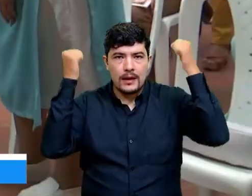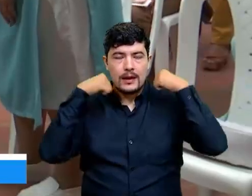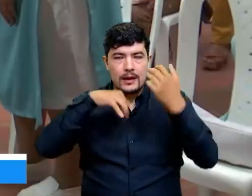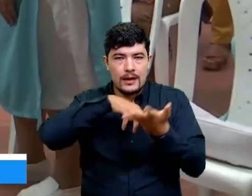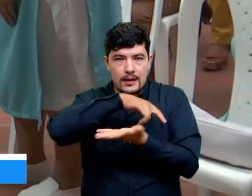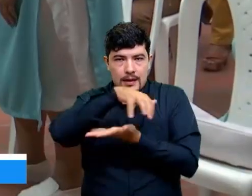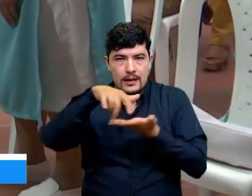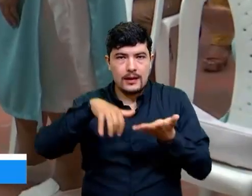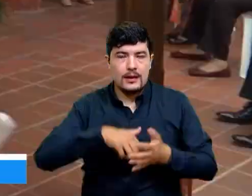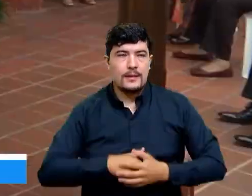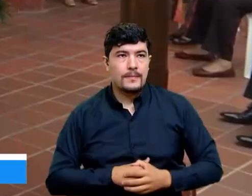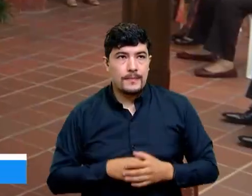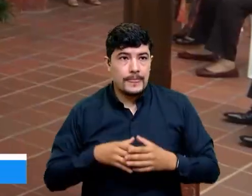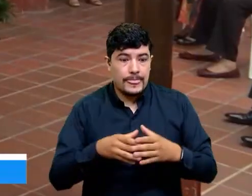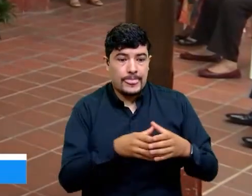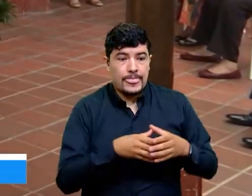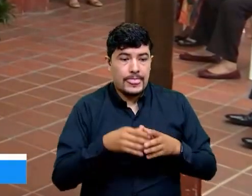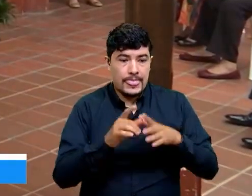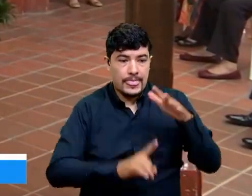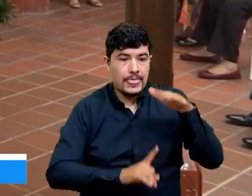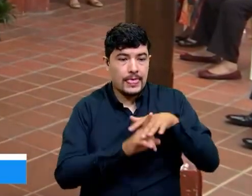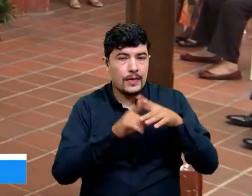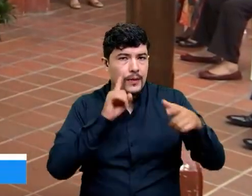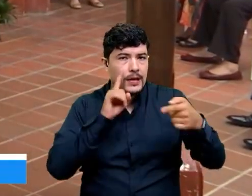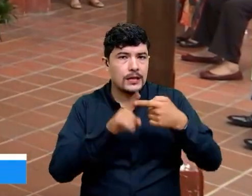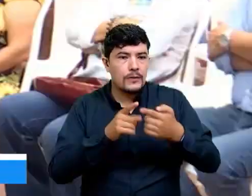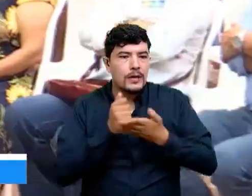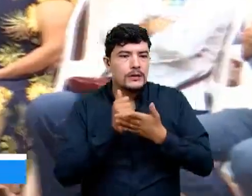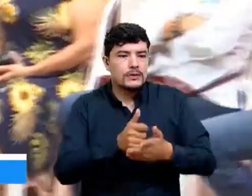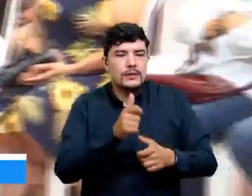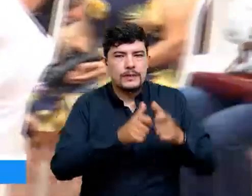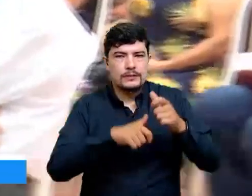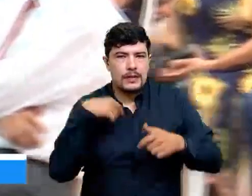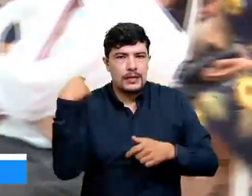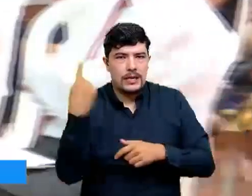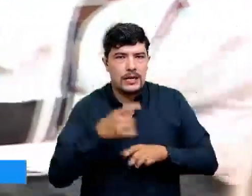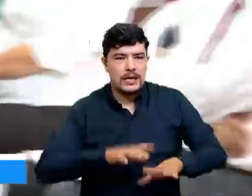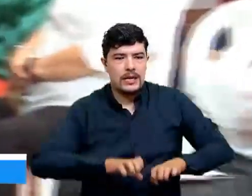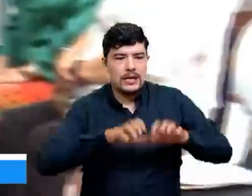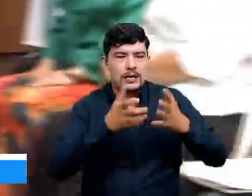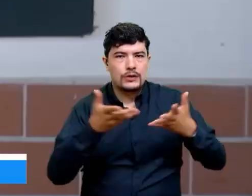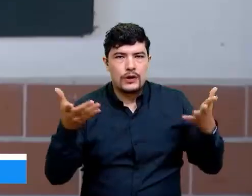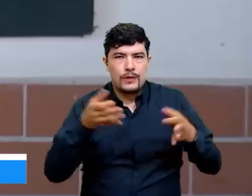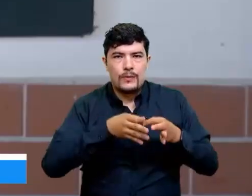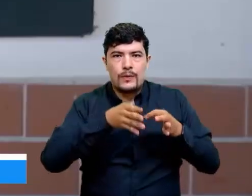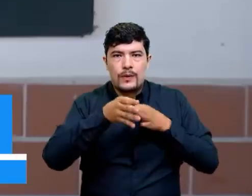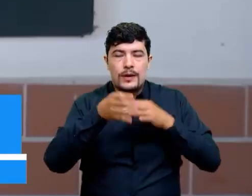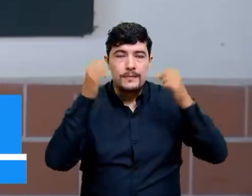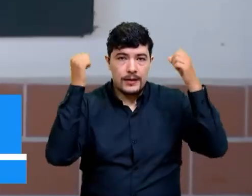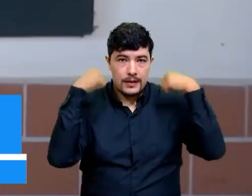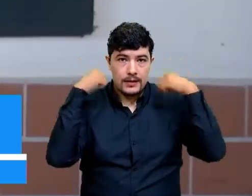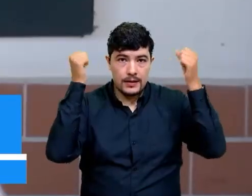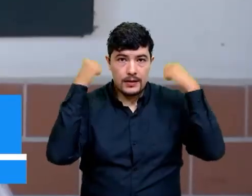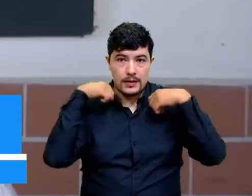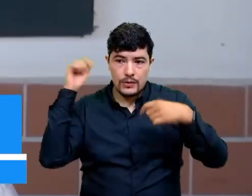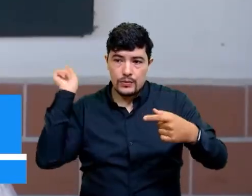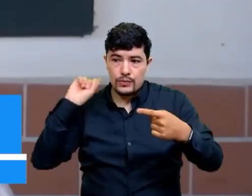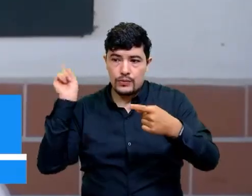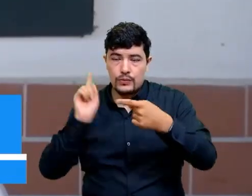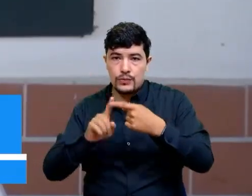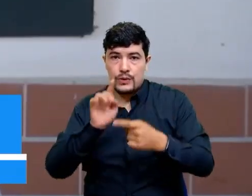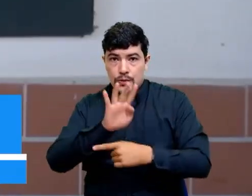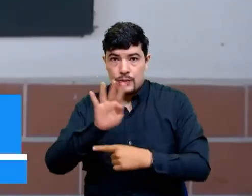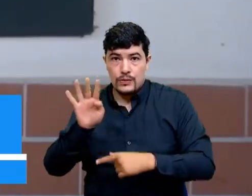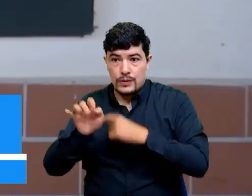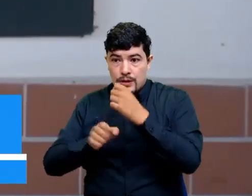Asociación que nace como una necesidad para ayudar a los pacientes con cáncer en Piedecuesta. En estos 44 años hemos atendido más